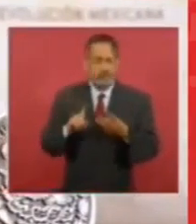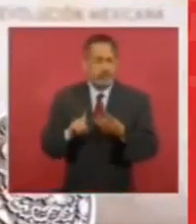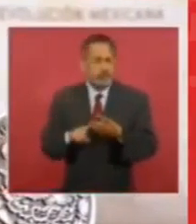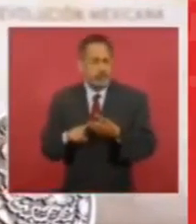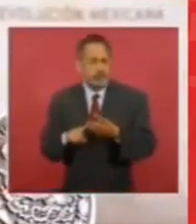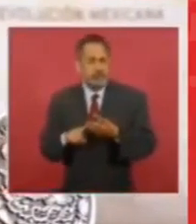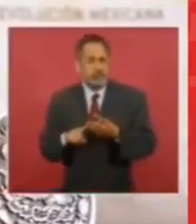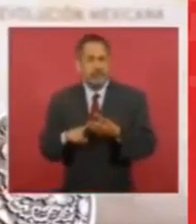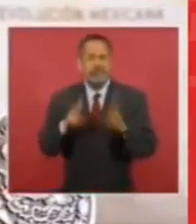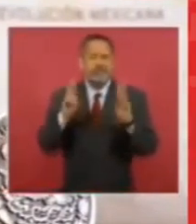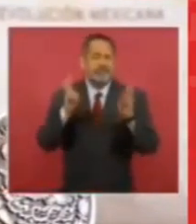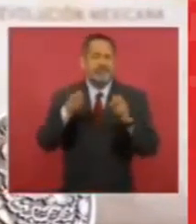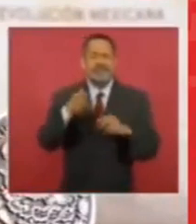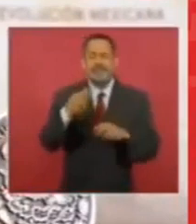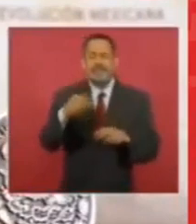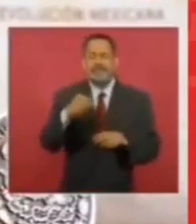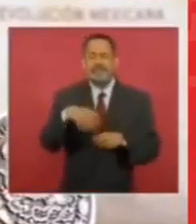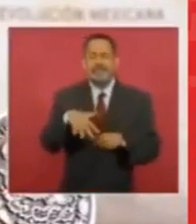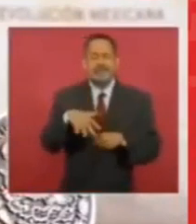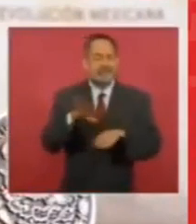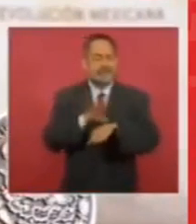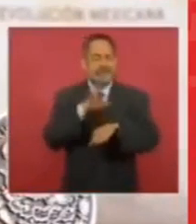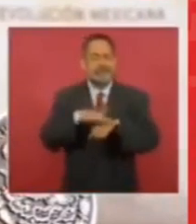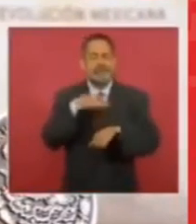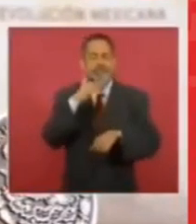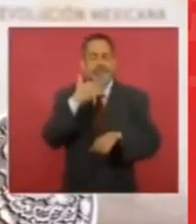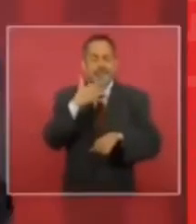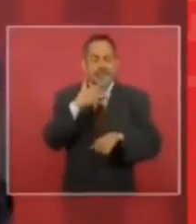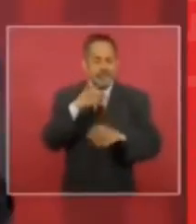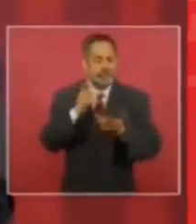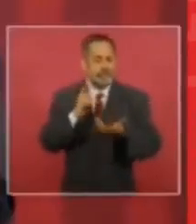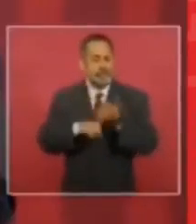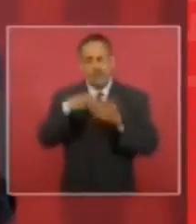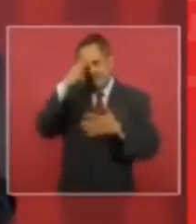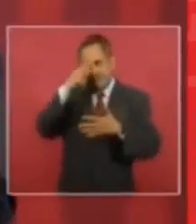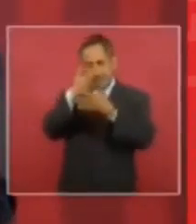de las energías sucias en el mundo, en qué lugar está México.